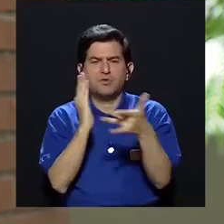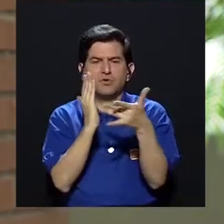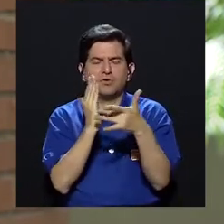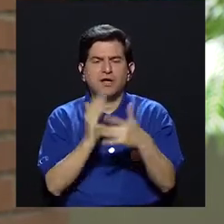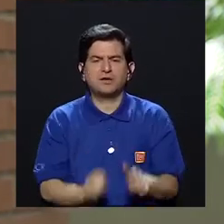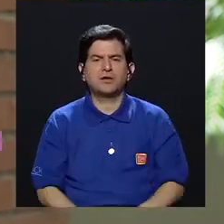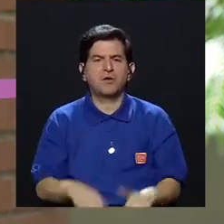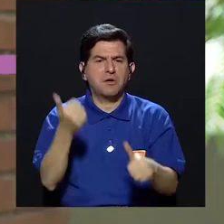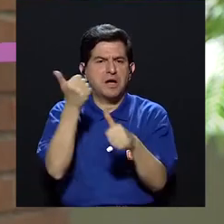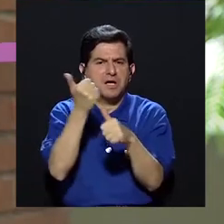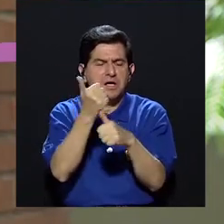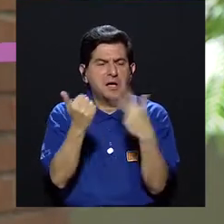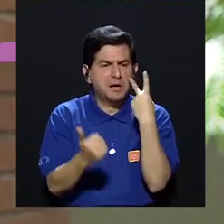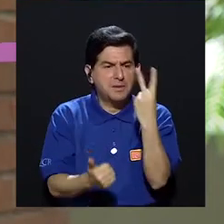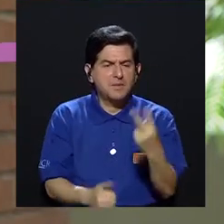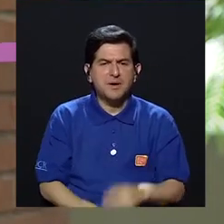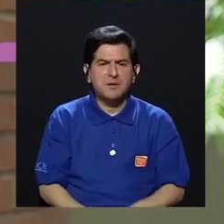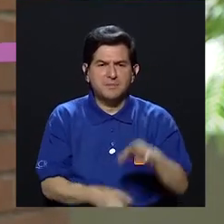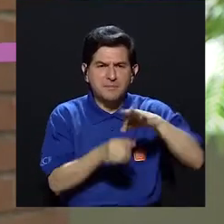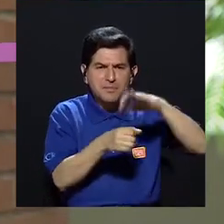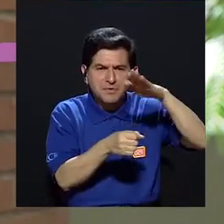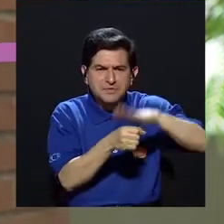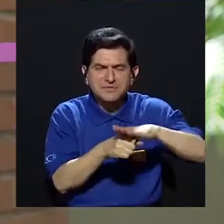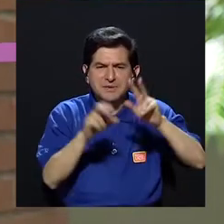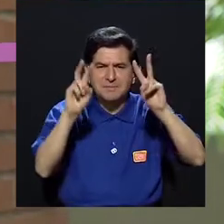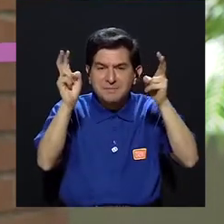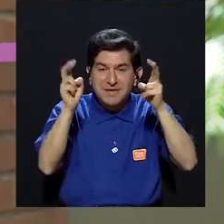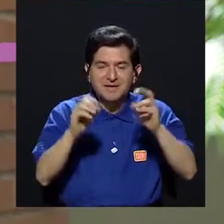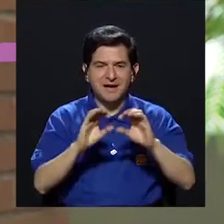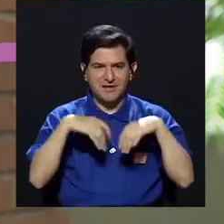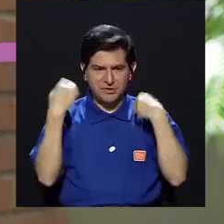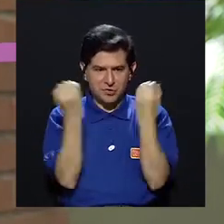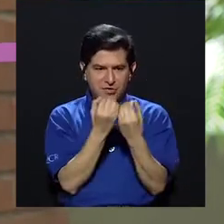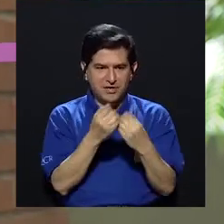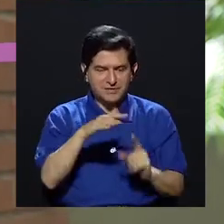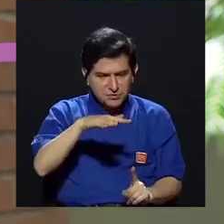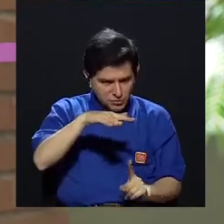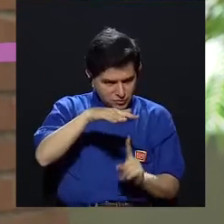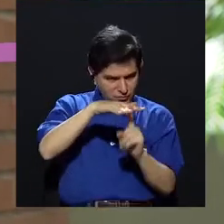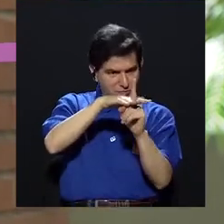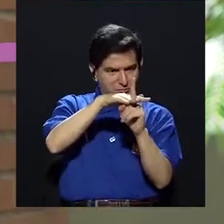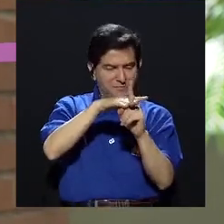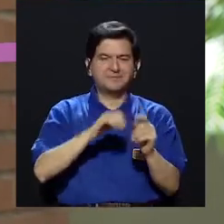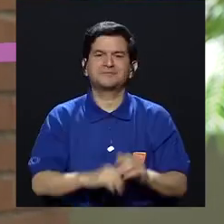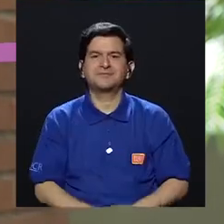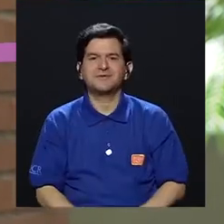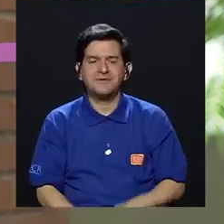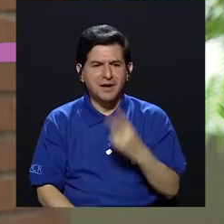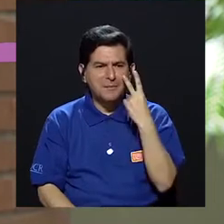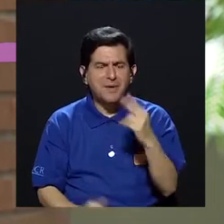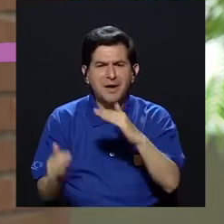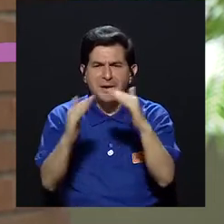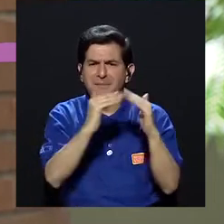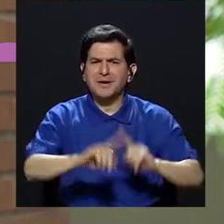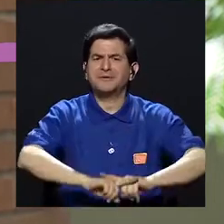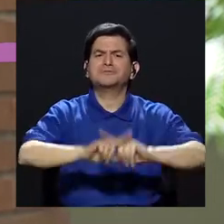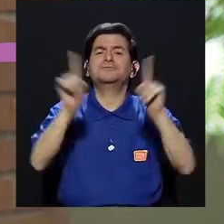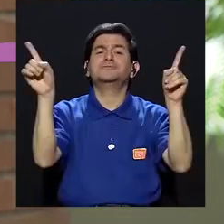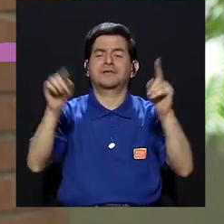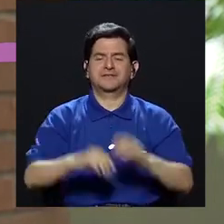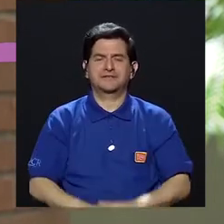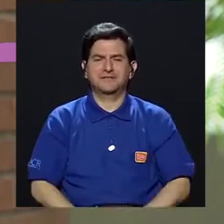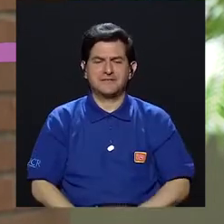asesoría, vemos que la semilla organizativa está ahí porque vemos que son barrios